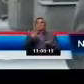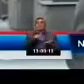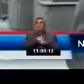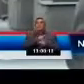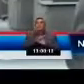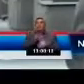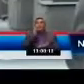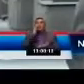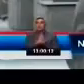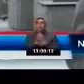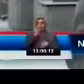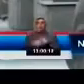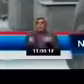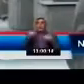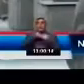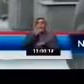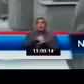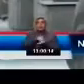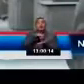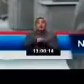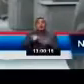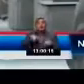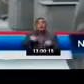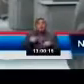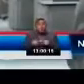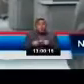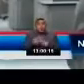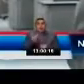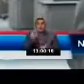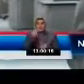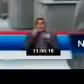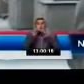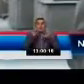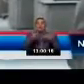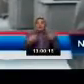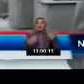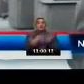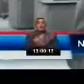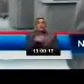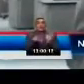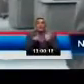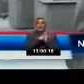a raíz del 13 de septiembre, en donde empezarían a regir nuevas